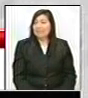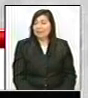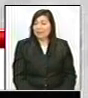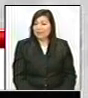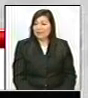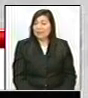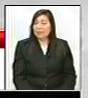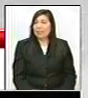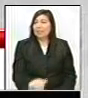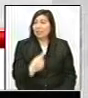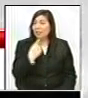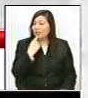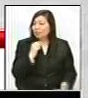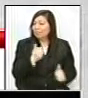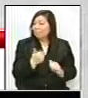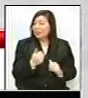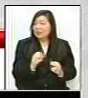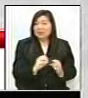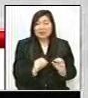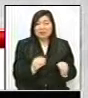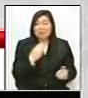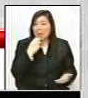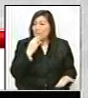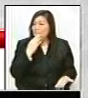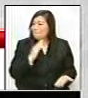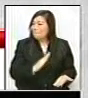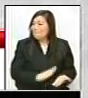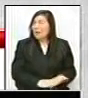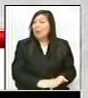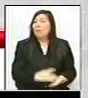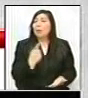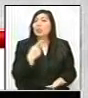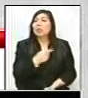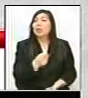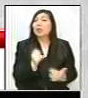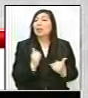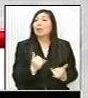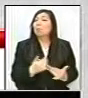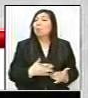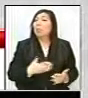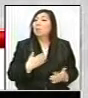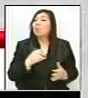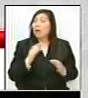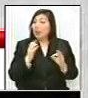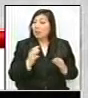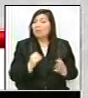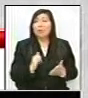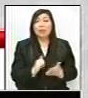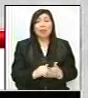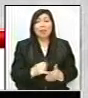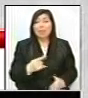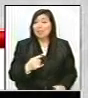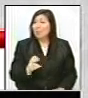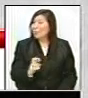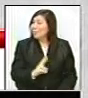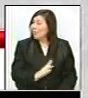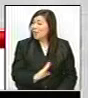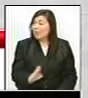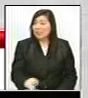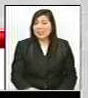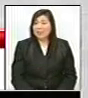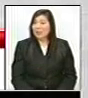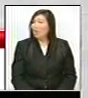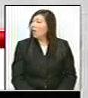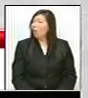Evidentemente, la incoherencia es un indicador de falsedad. Y es por eso justamente que podemos afirmar de que el doctor Inostroza Pariachi